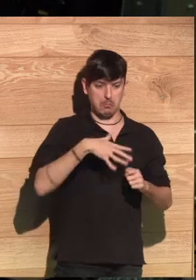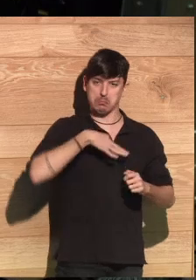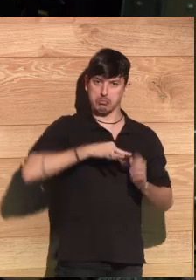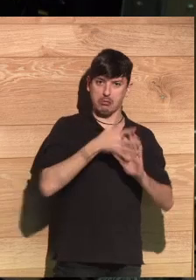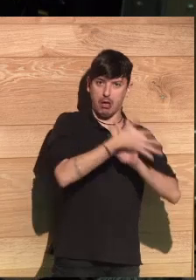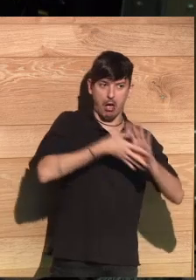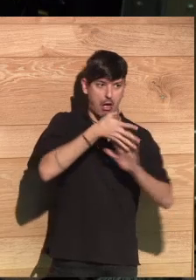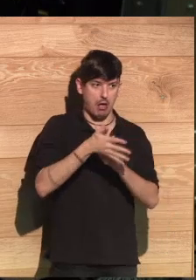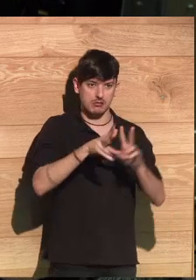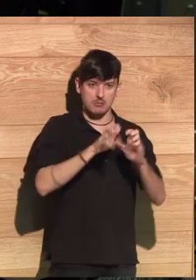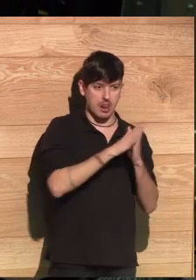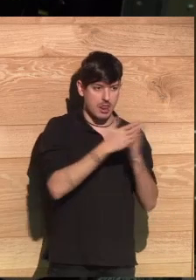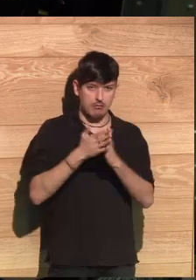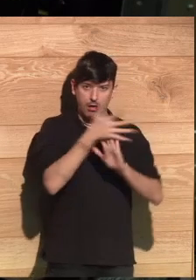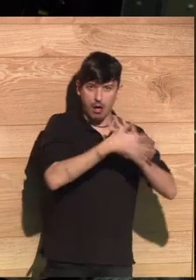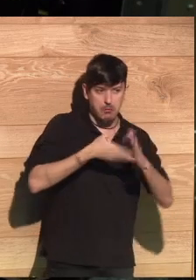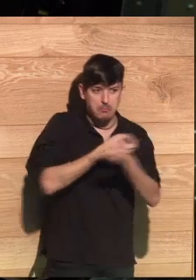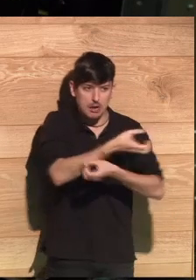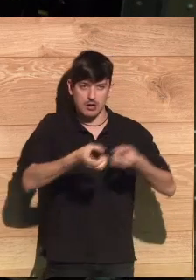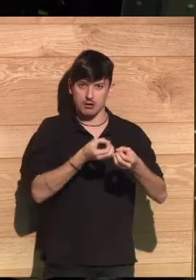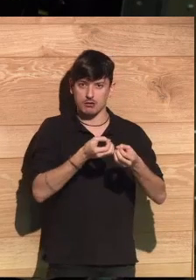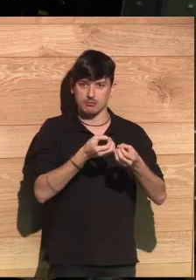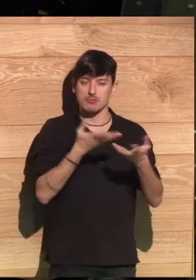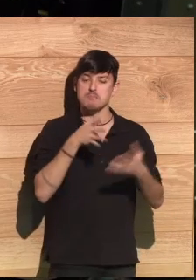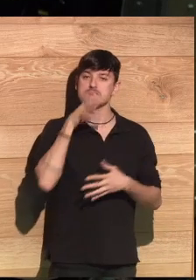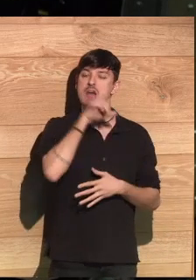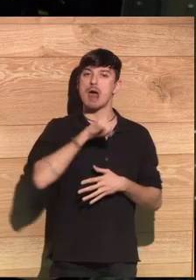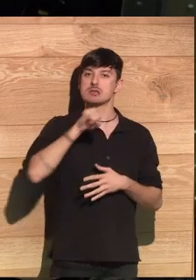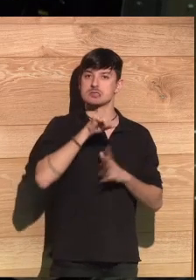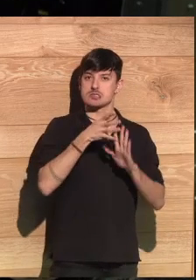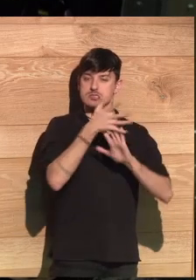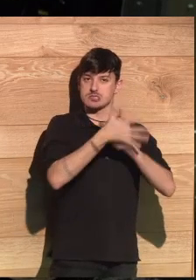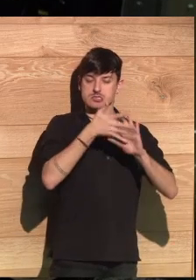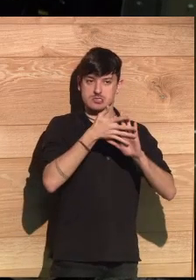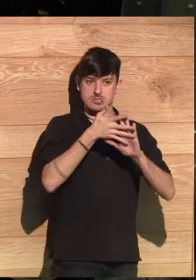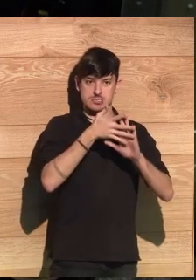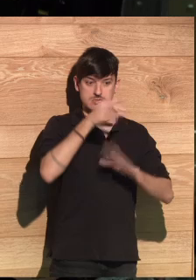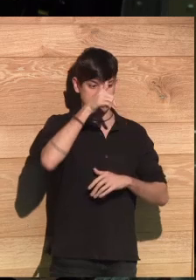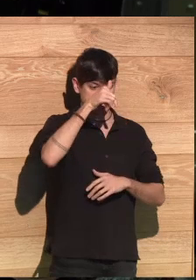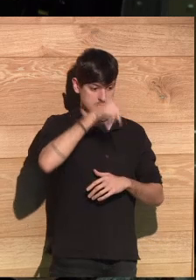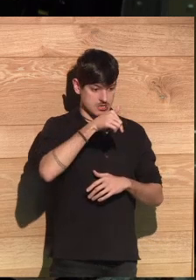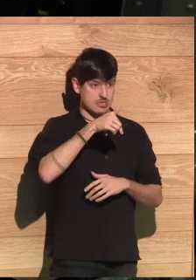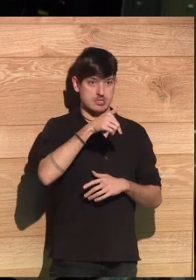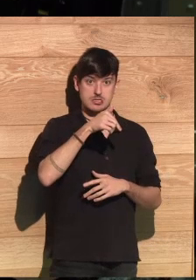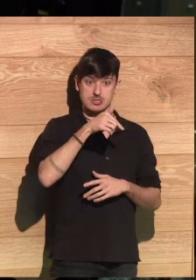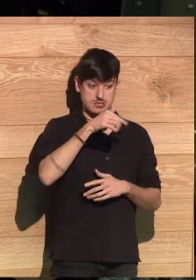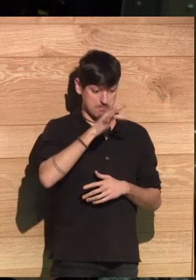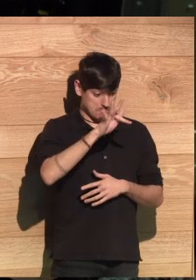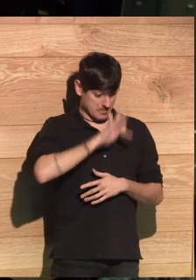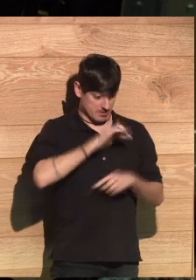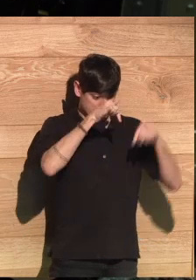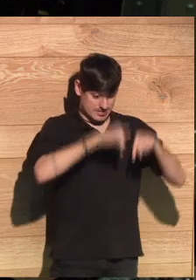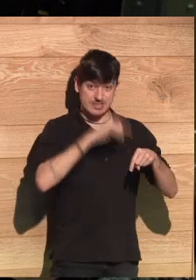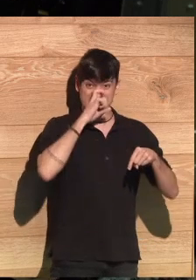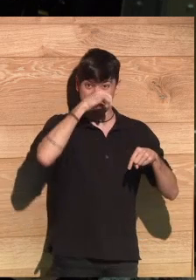libros. Y hablando de maravillas, la verdad es que el Premio Nadal de este año nos ha dado la gran alegría de que